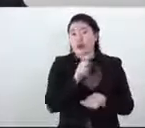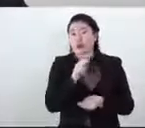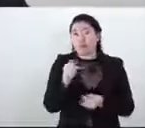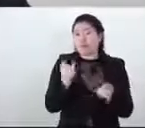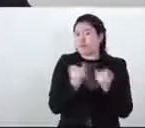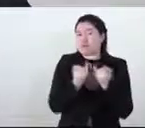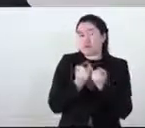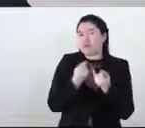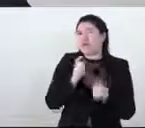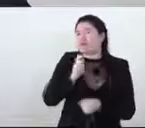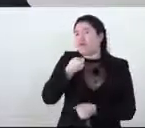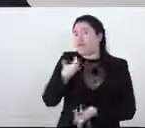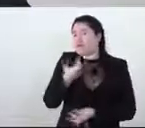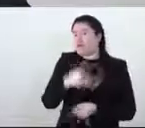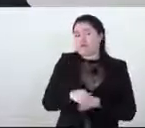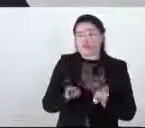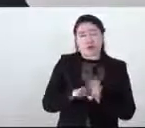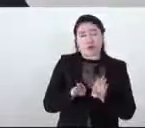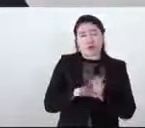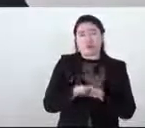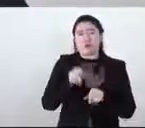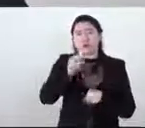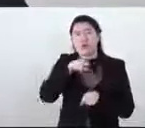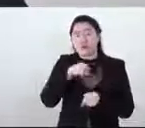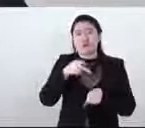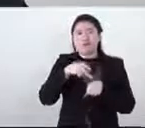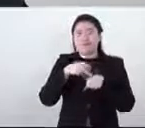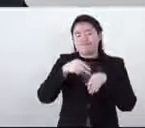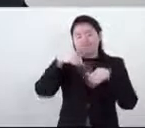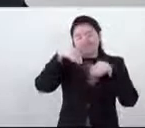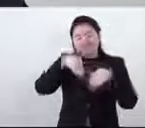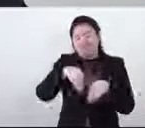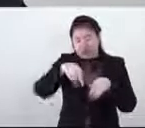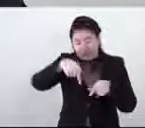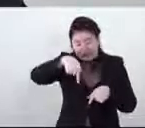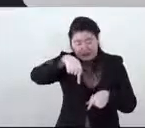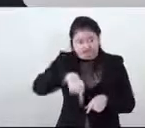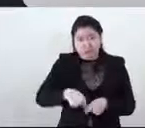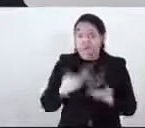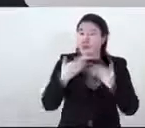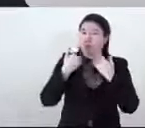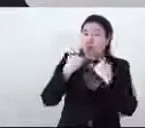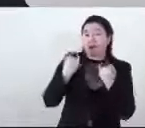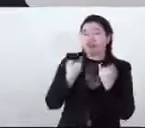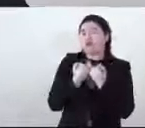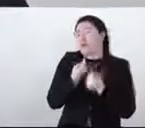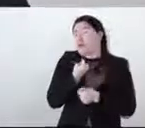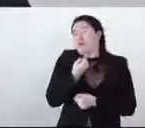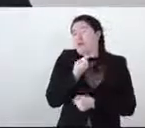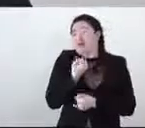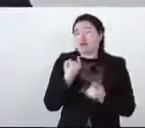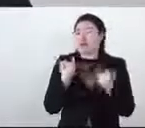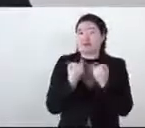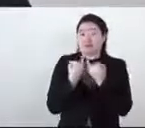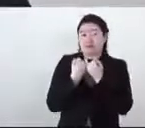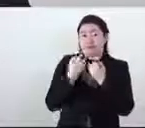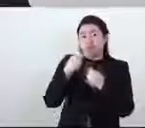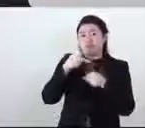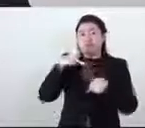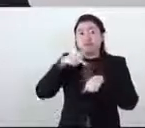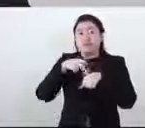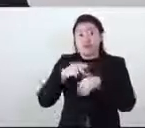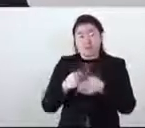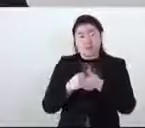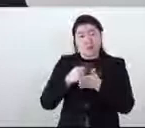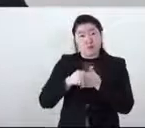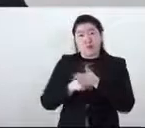a transición de cimentación poco profunda zapatas a cimentación superficial apoyada en pilotes.